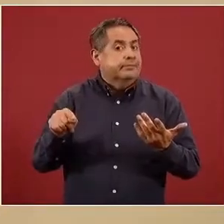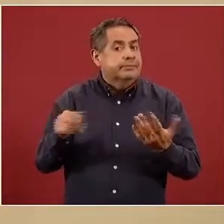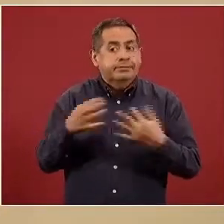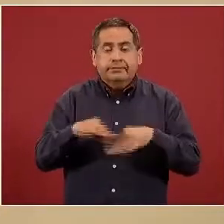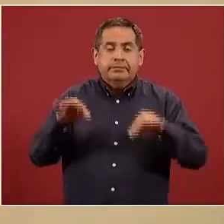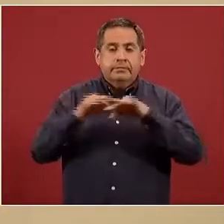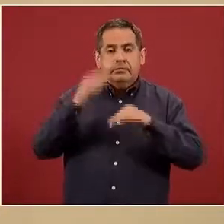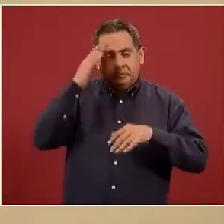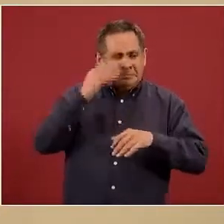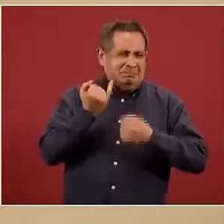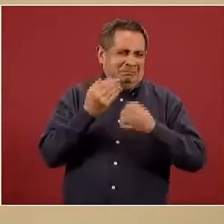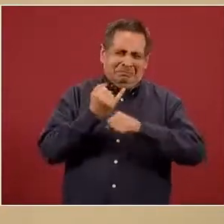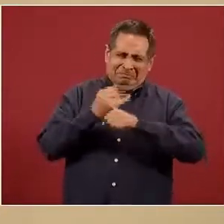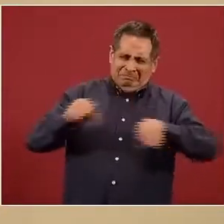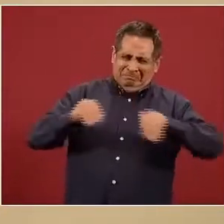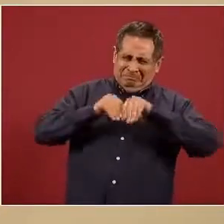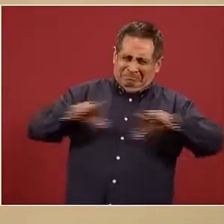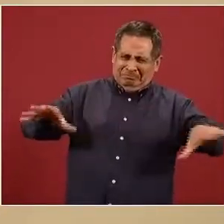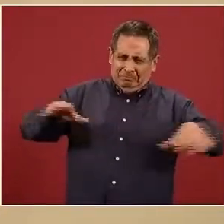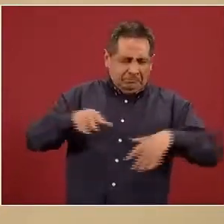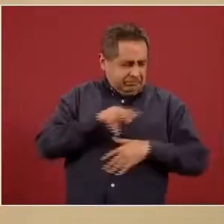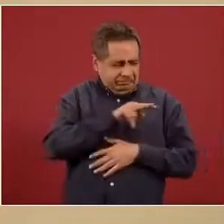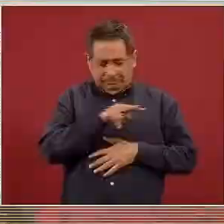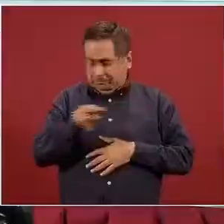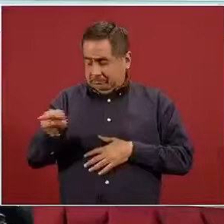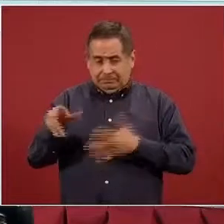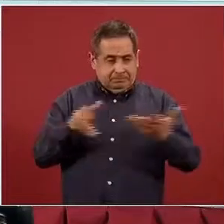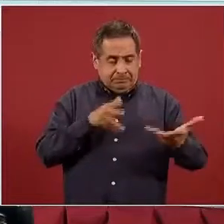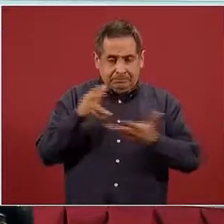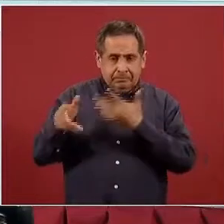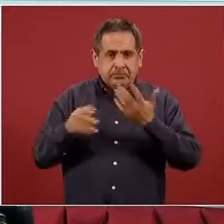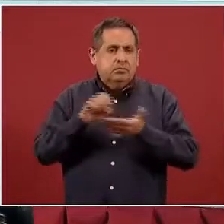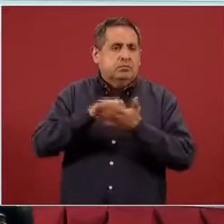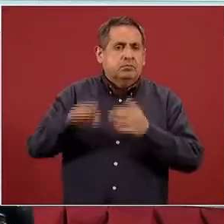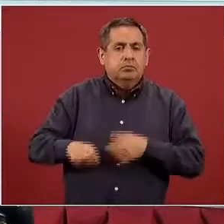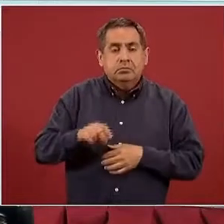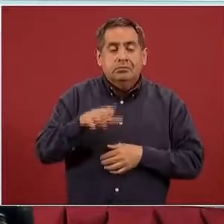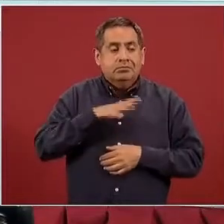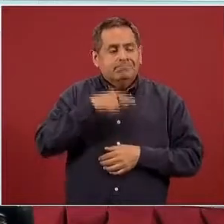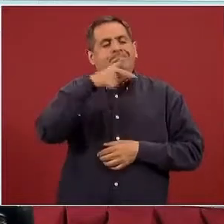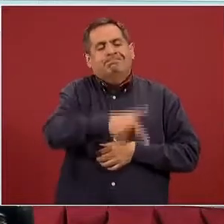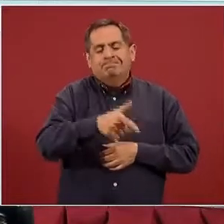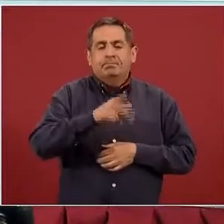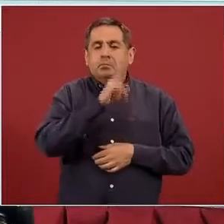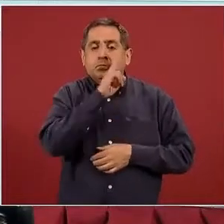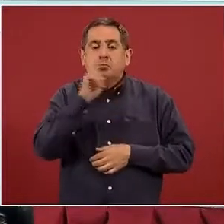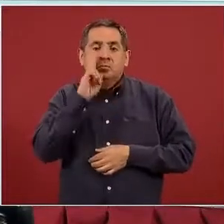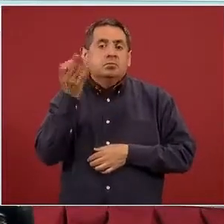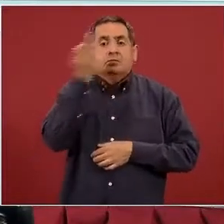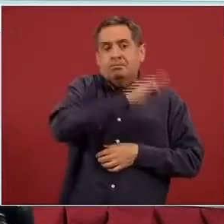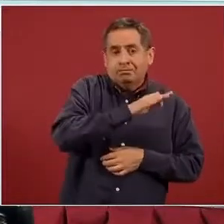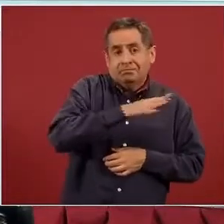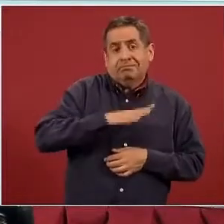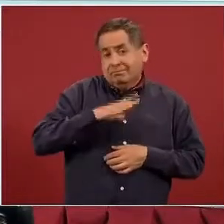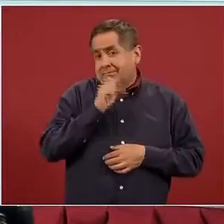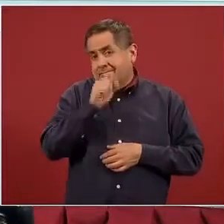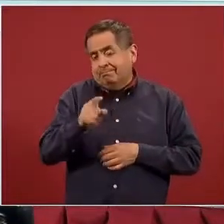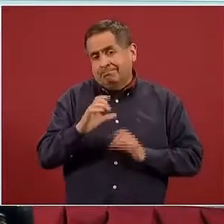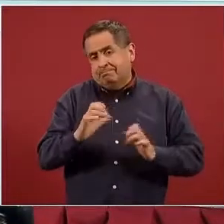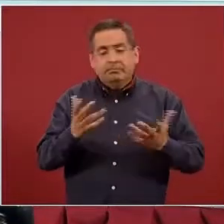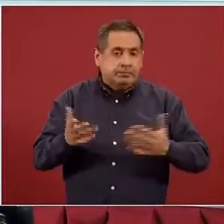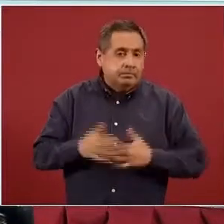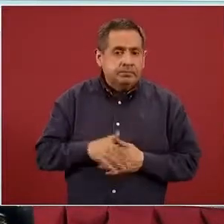hay tantísima información que muchas veces se pueden encontrar las noticias falsas, como bien lo mencionaba el doctor Quijada. Y